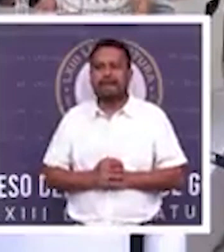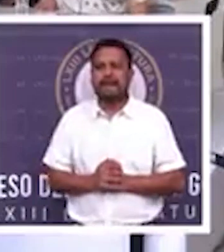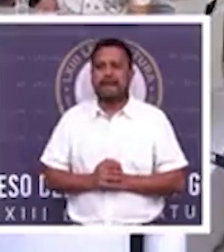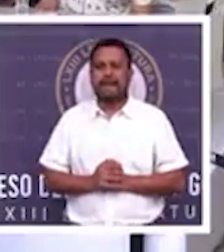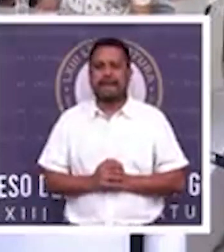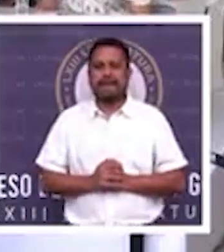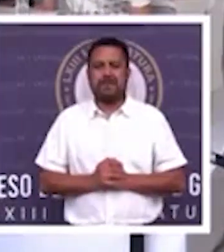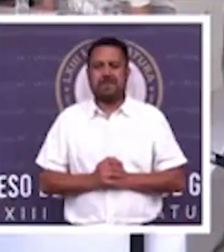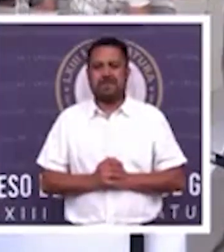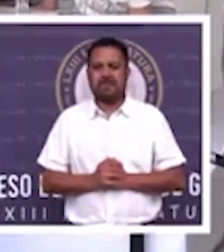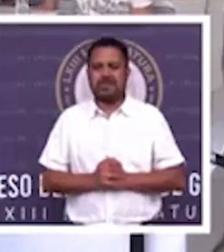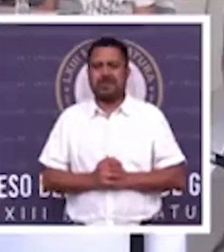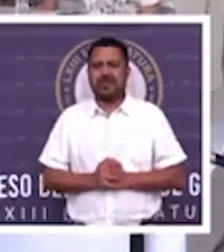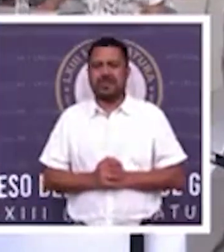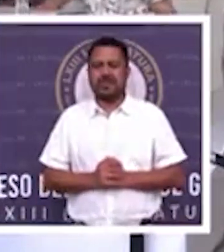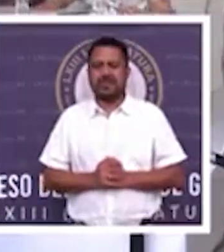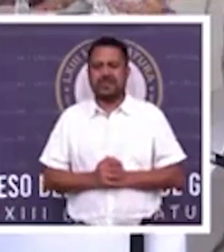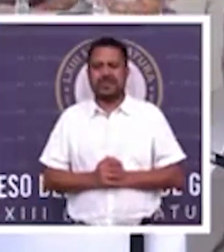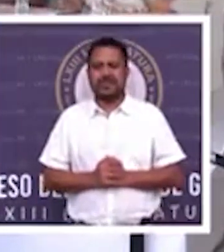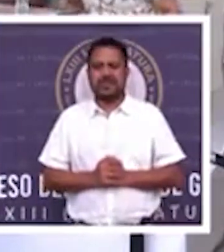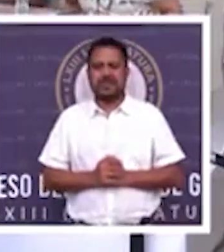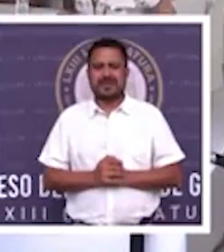Guerrero Ricardo